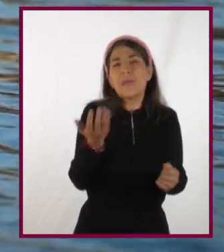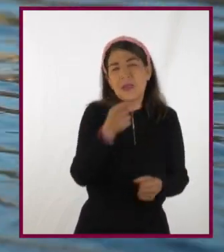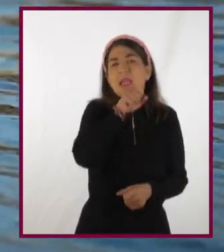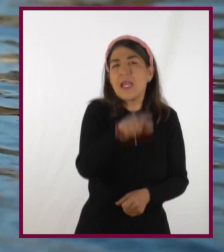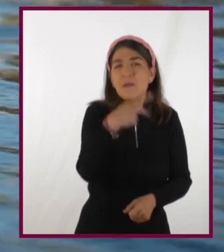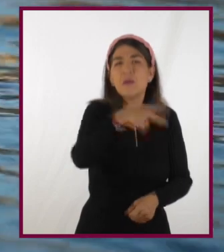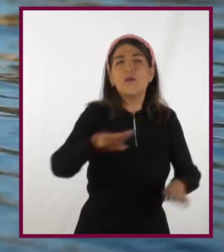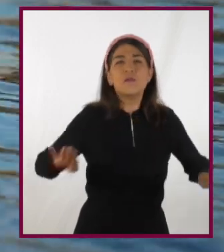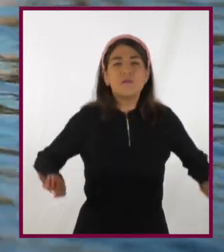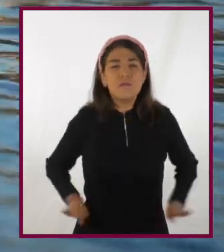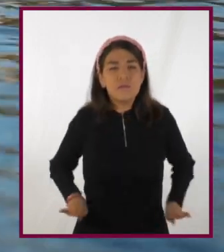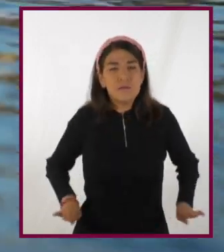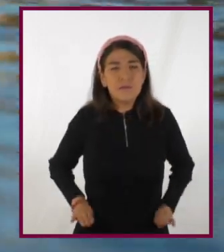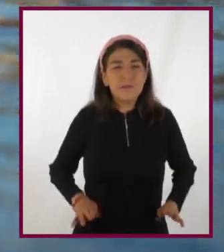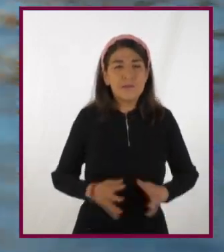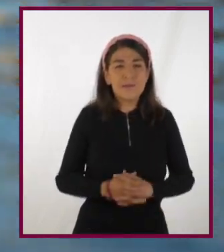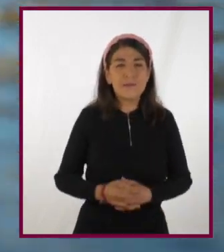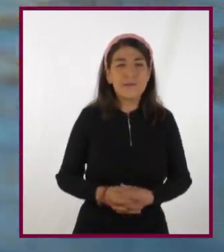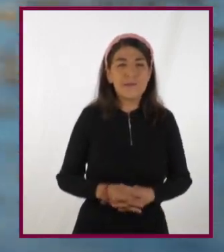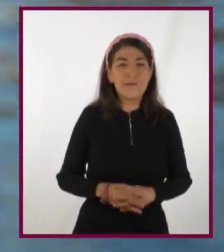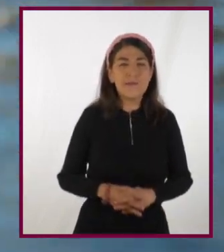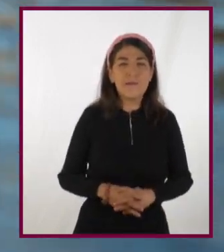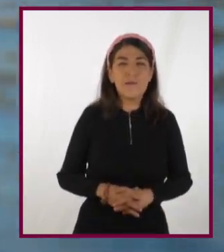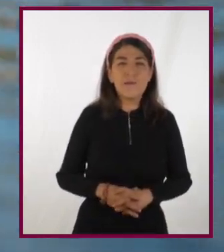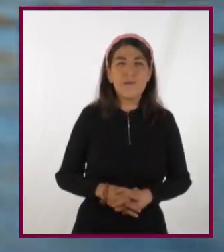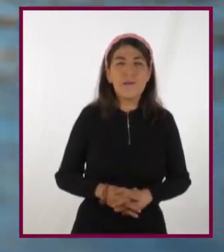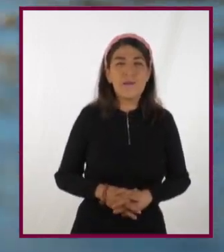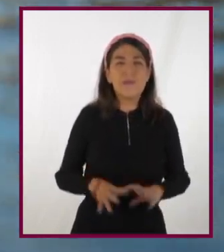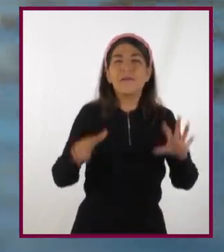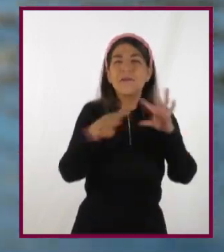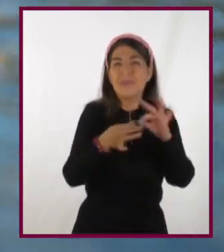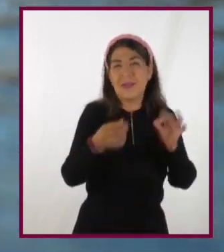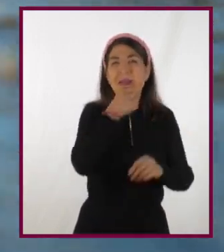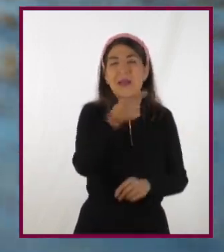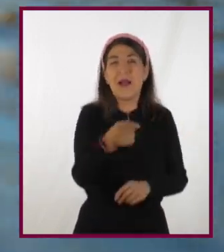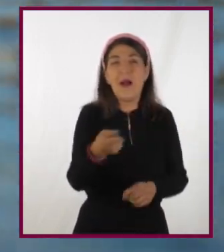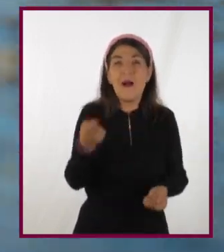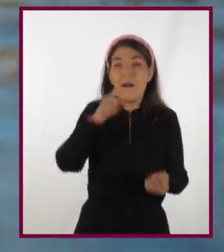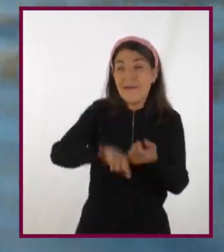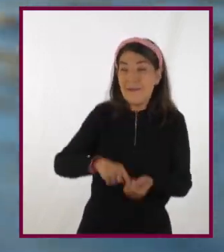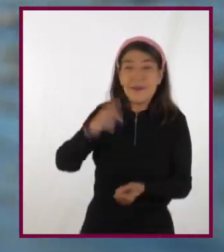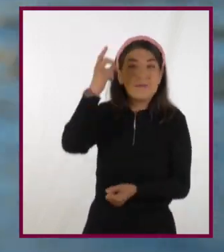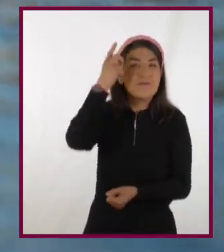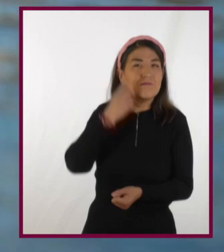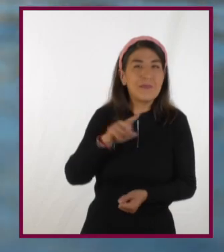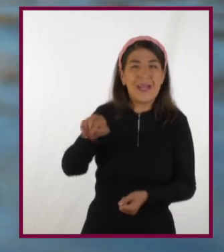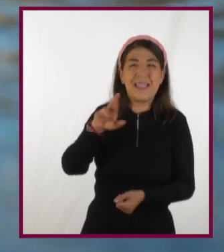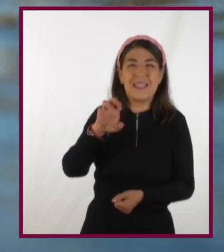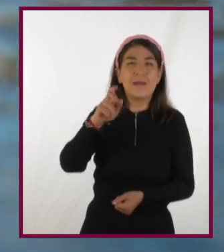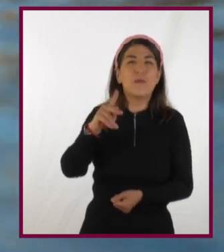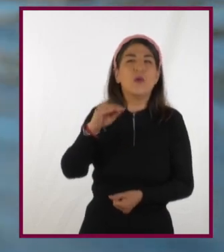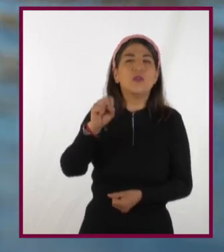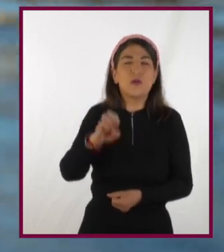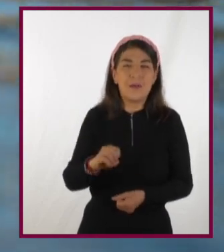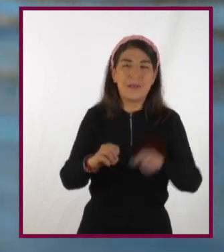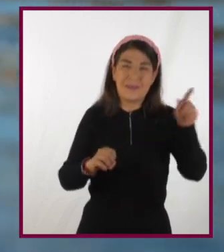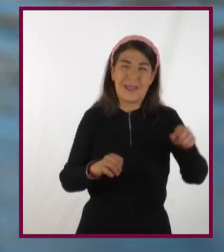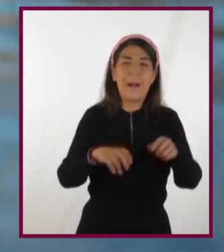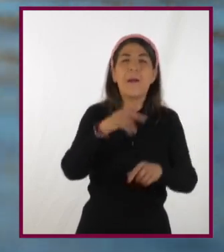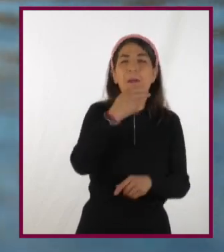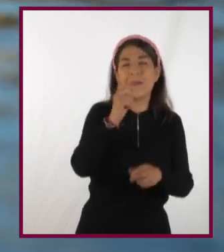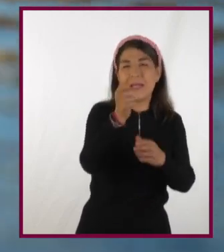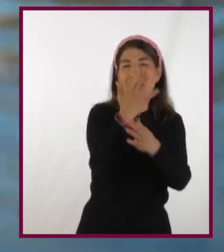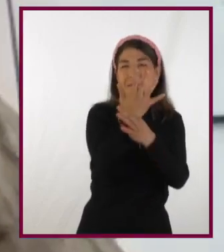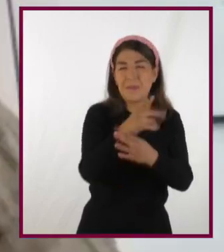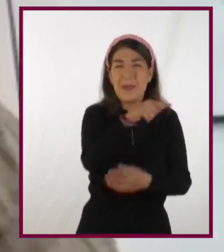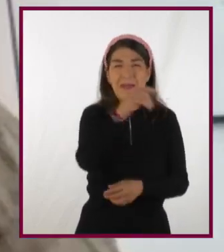también se comportarían como lo dicta en reposo el principio de Pascal y el principio